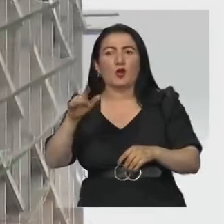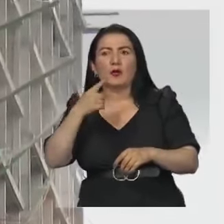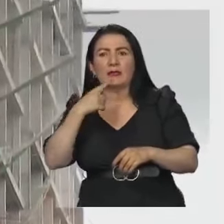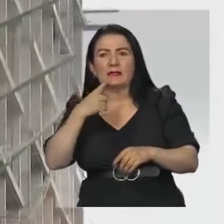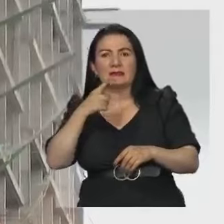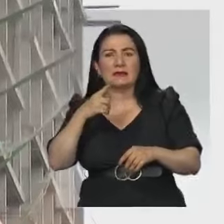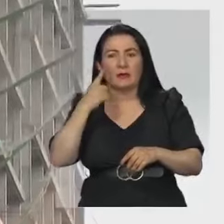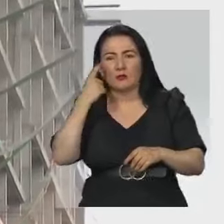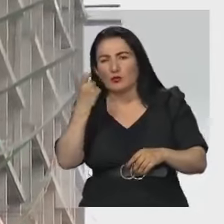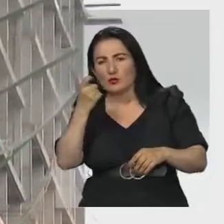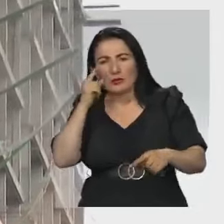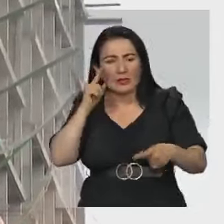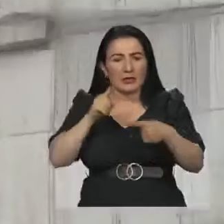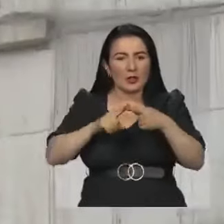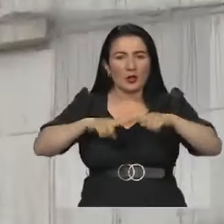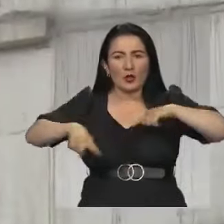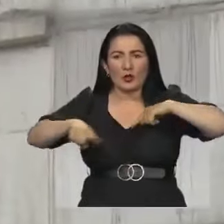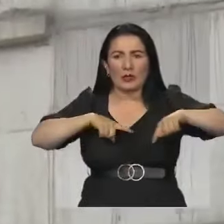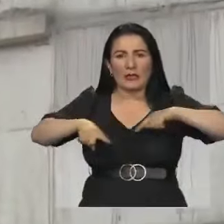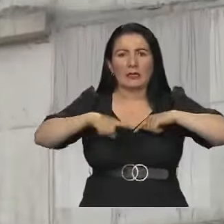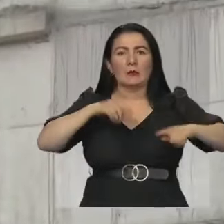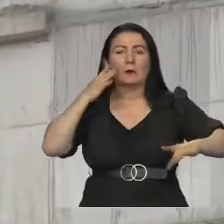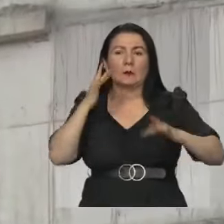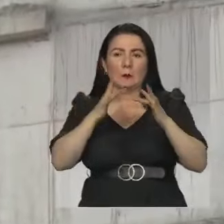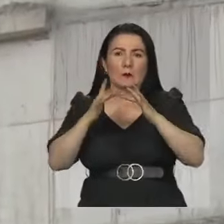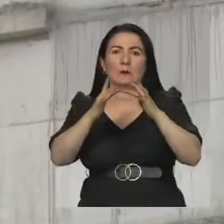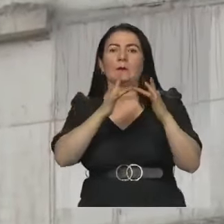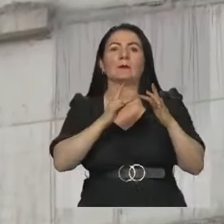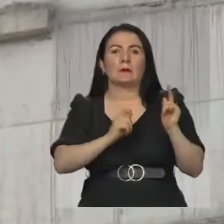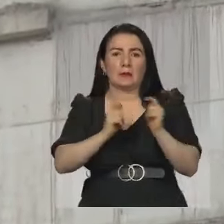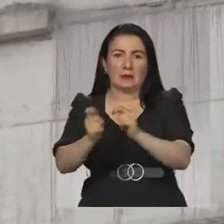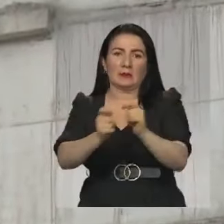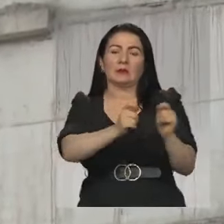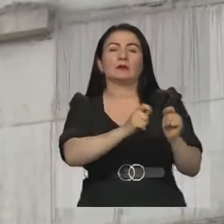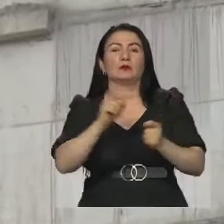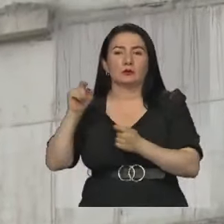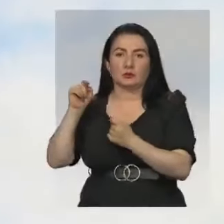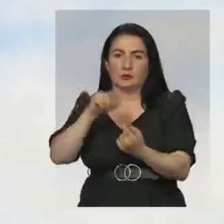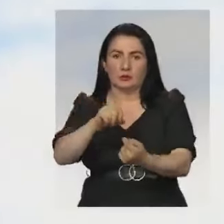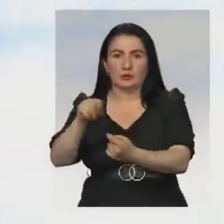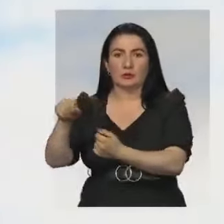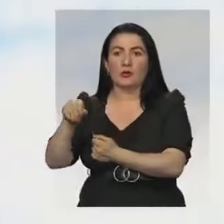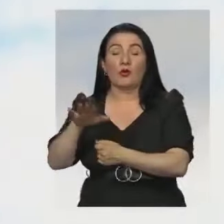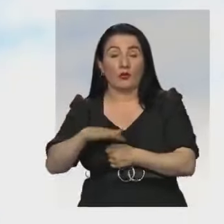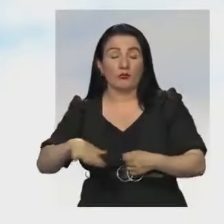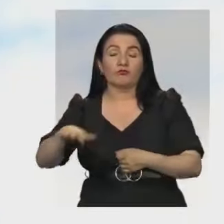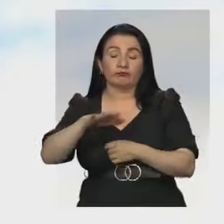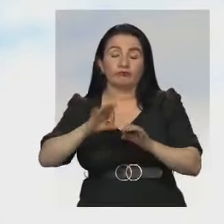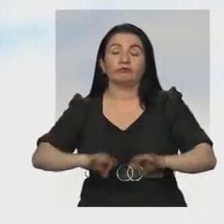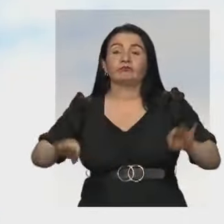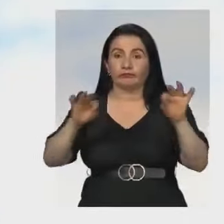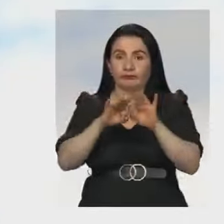que buscar mecanismos de coordinación efectivo para la asignación de subsidios por parte de las regiones es la más importante.